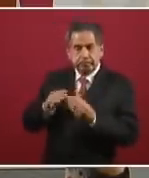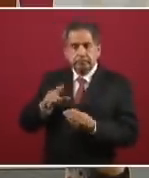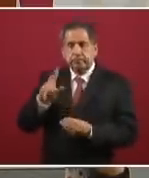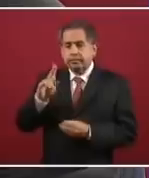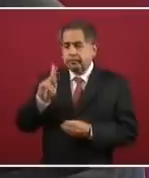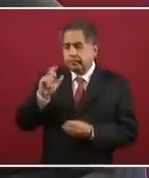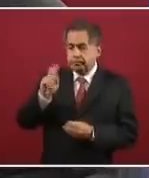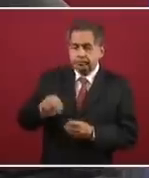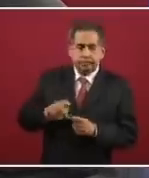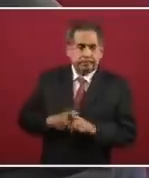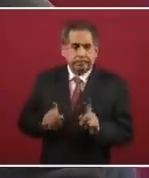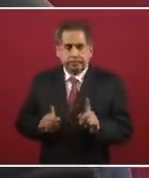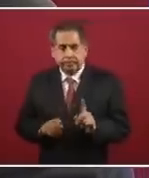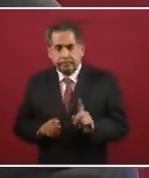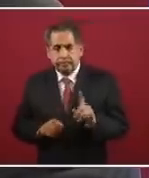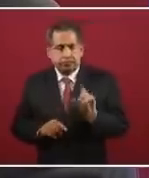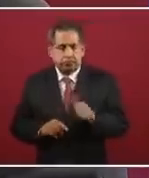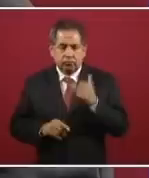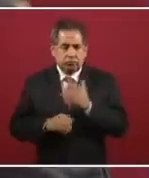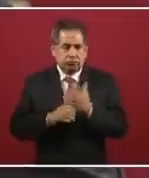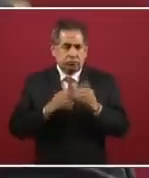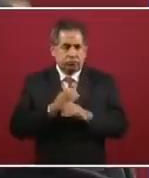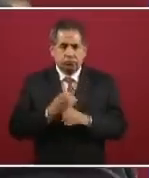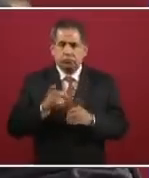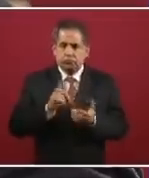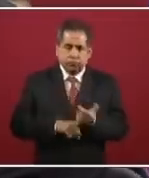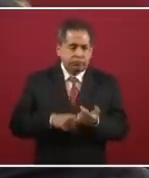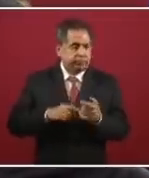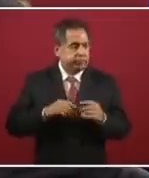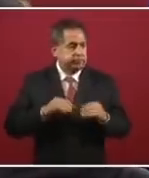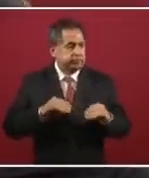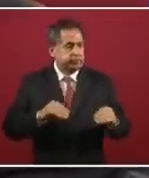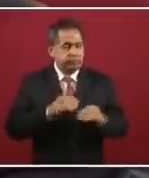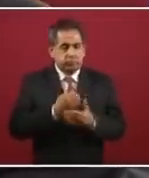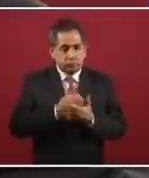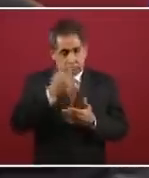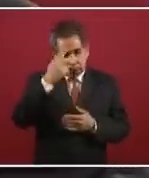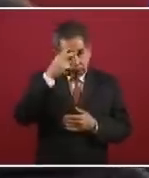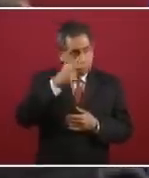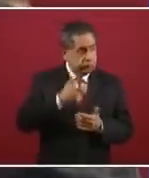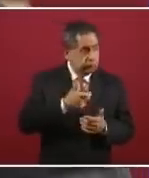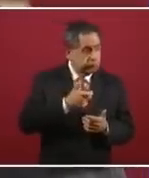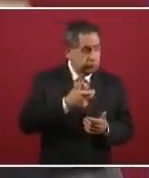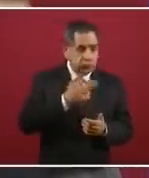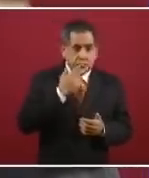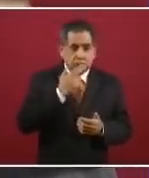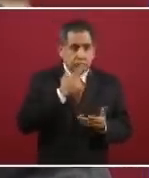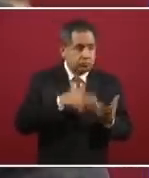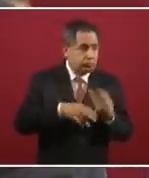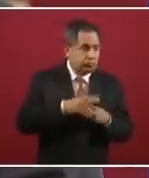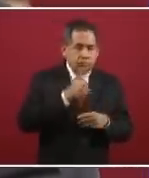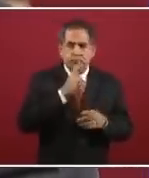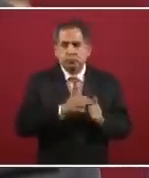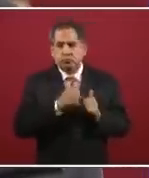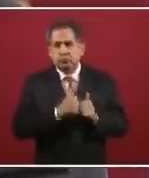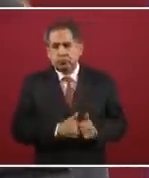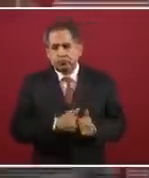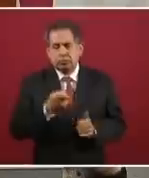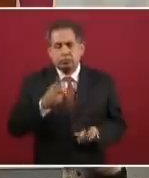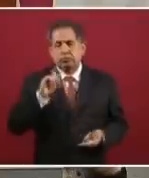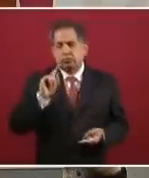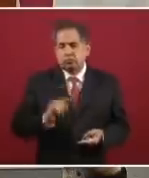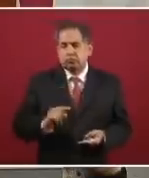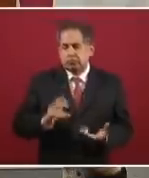la que hago referencia, sino con otros factores internos de la economía nacional y de los flujos